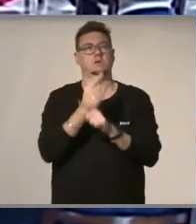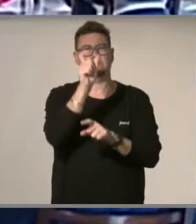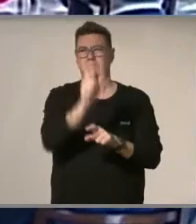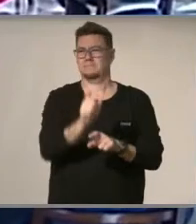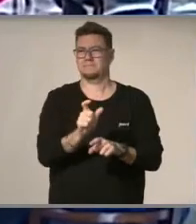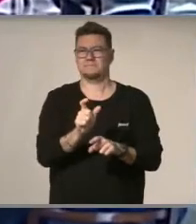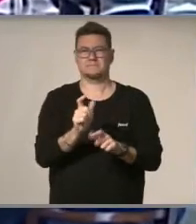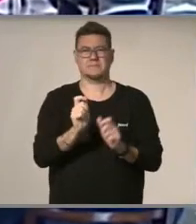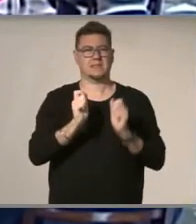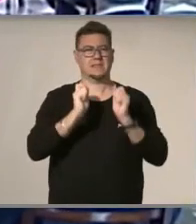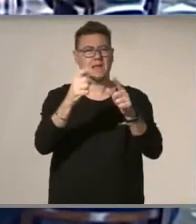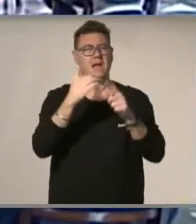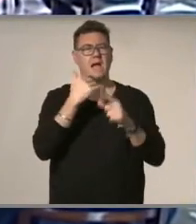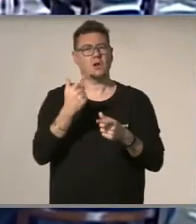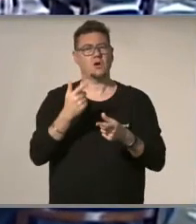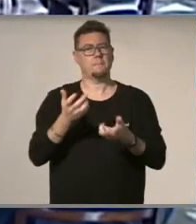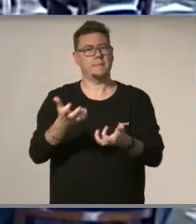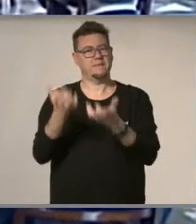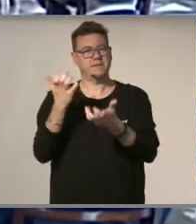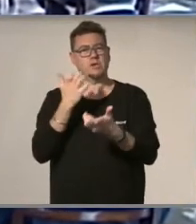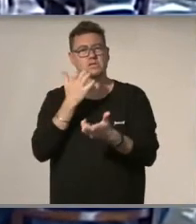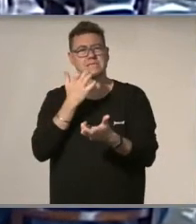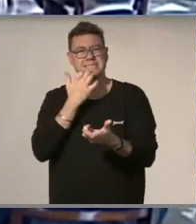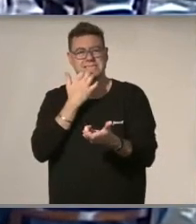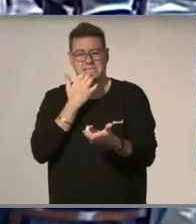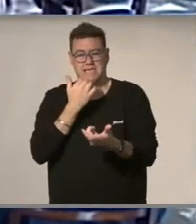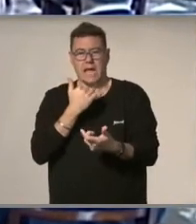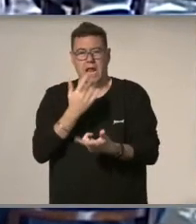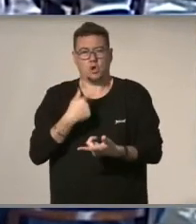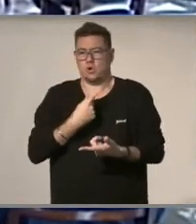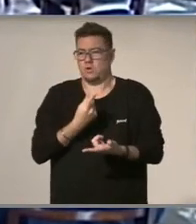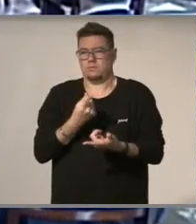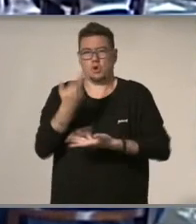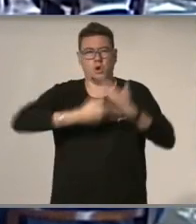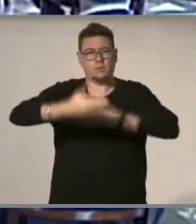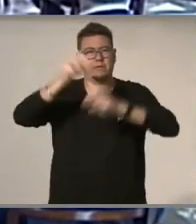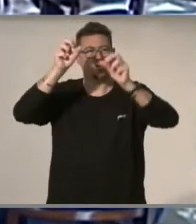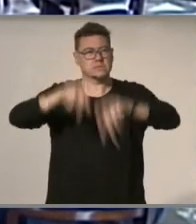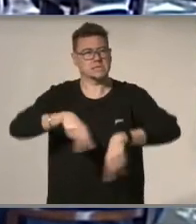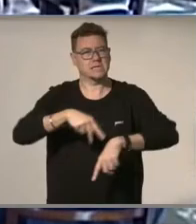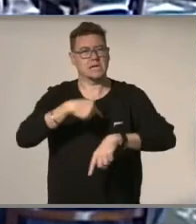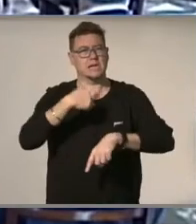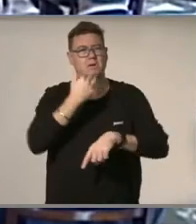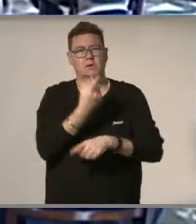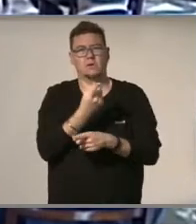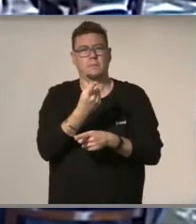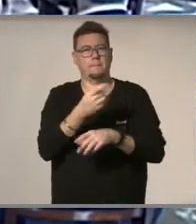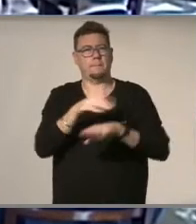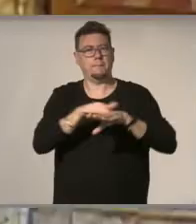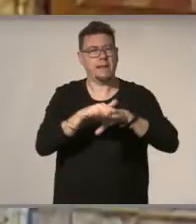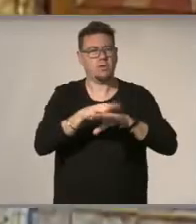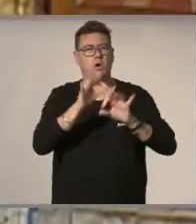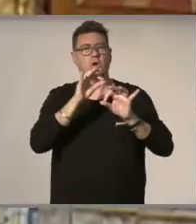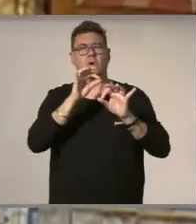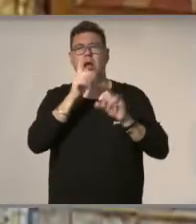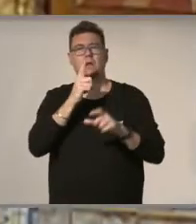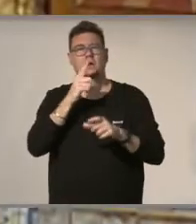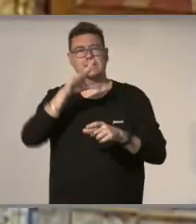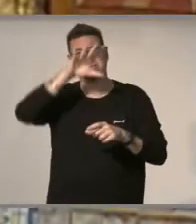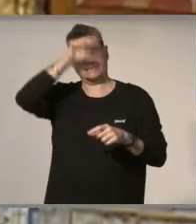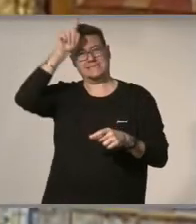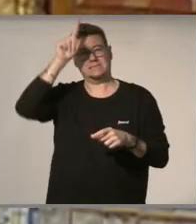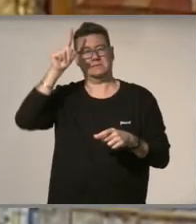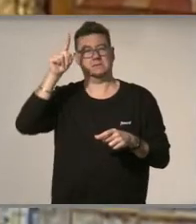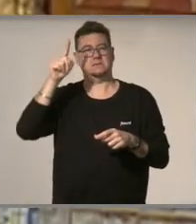concedan cualesquiera tipos de beneficios cuando no se percibe ni un solo gesto de colaboración, de perdón o de arrepentimiento por